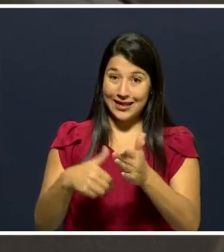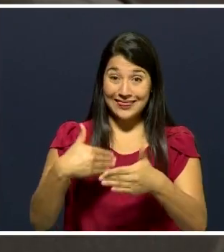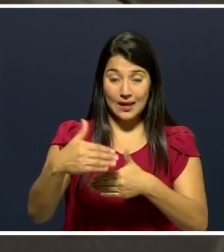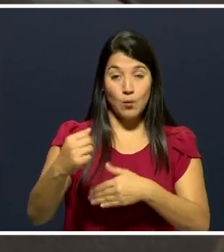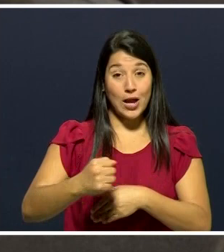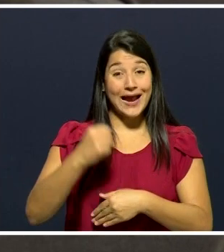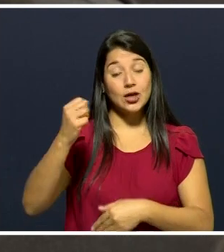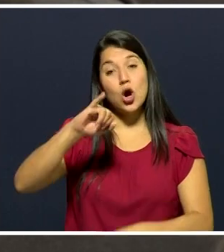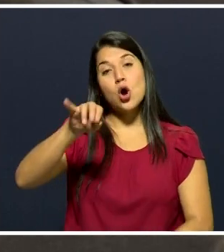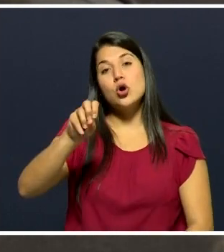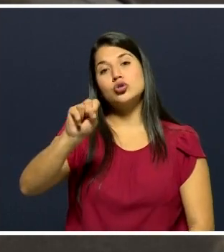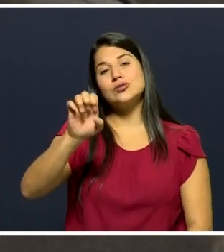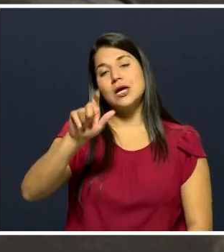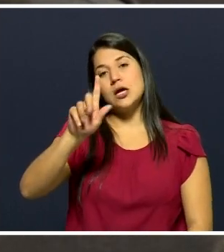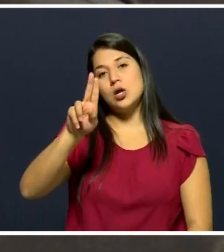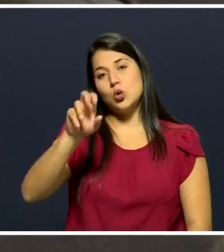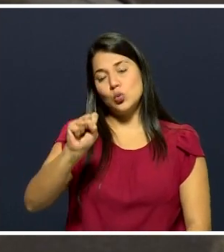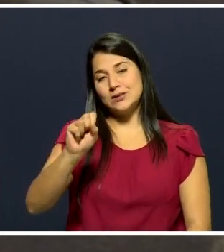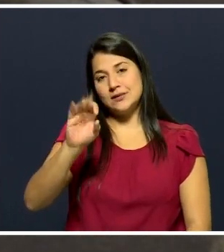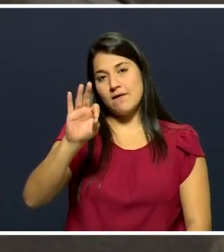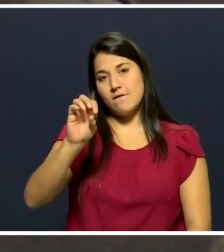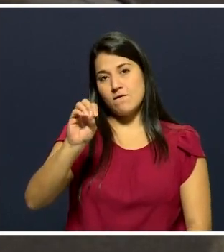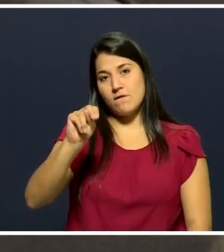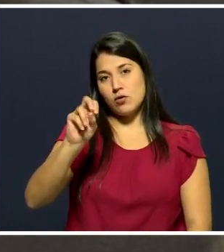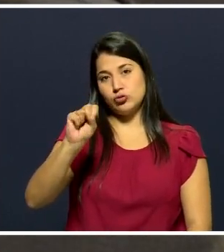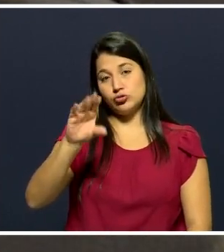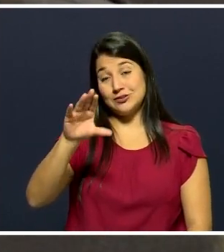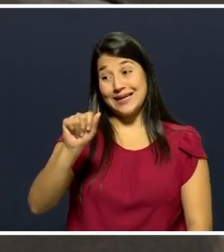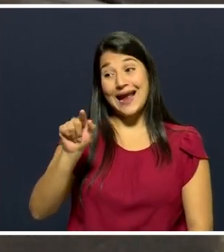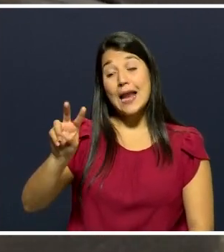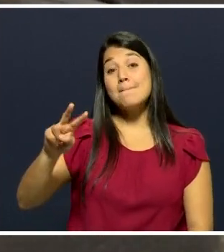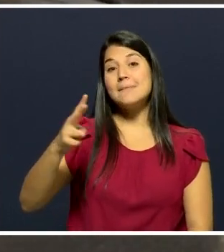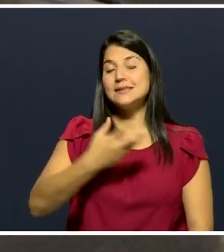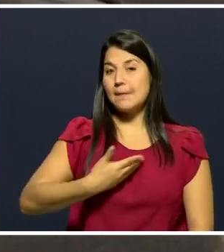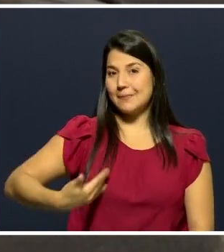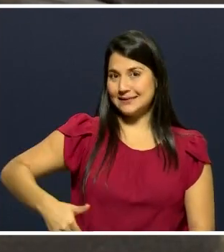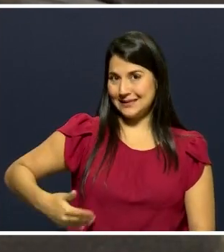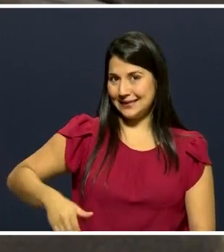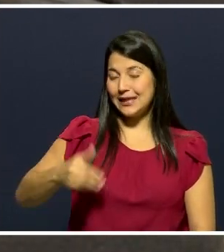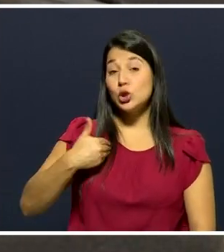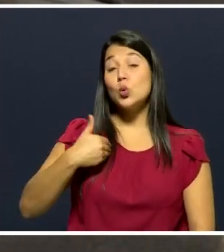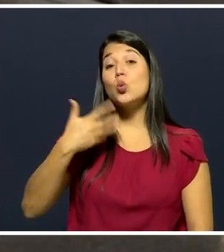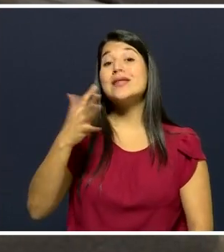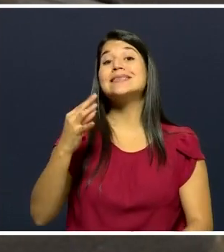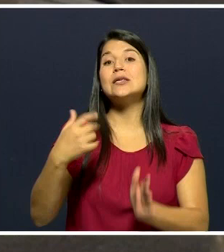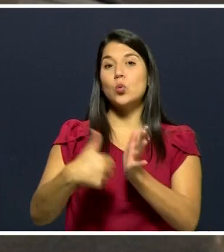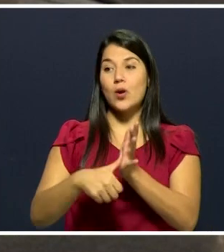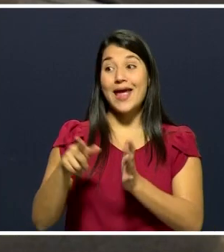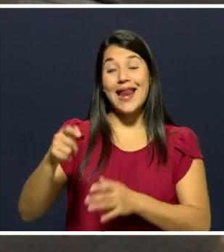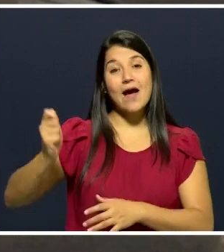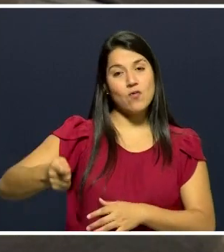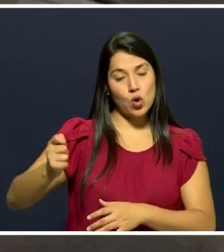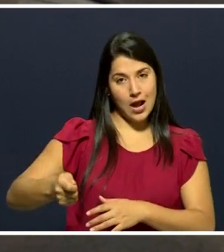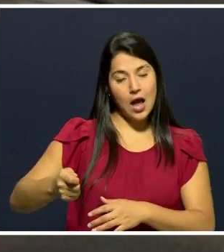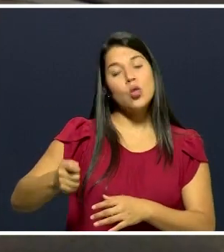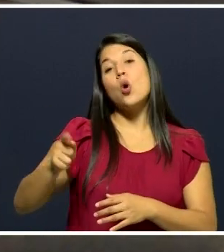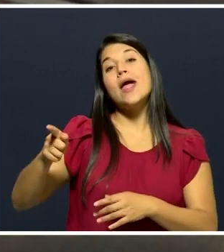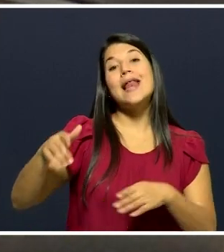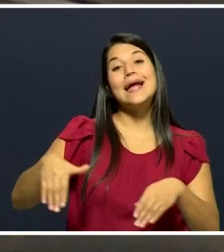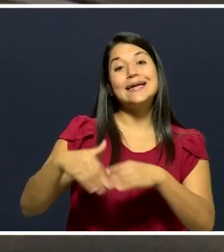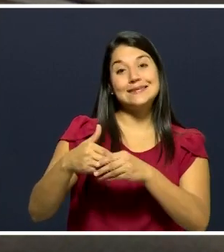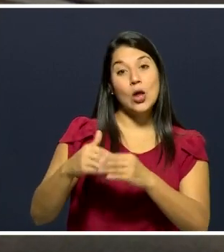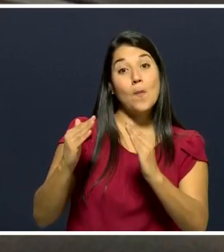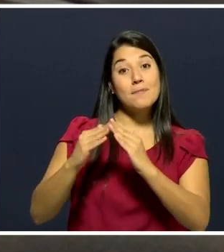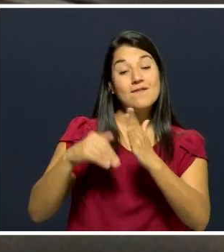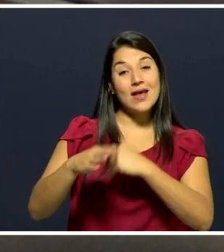Fonseca fue electo con 39 votos como vicepresidente. Él es abogado y notario, casado, herediano y del